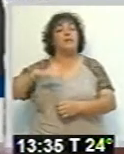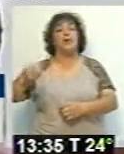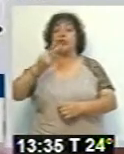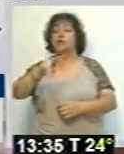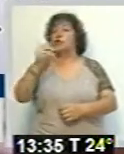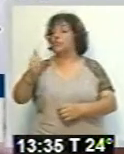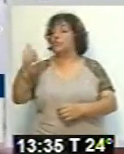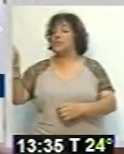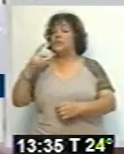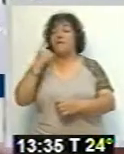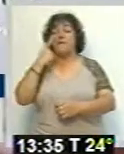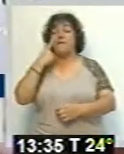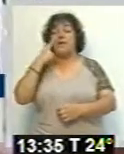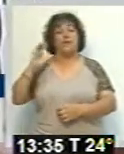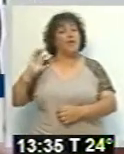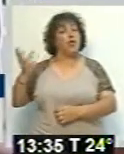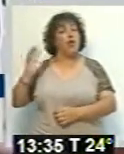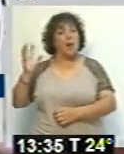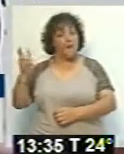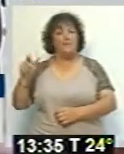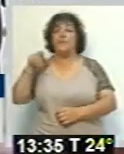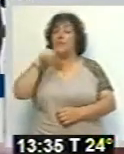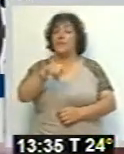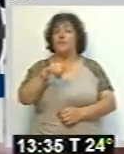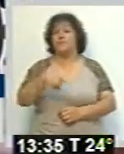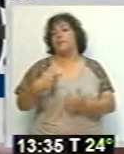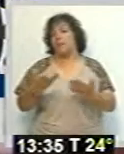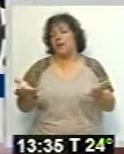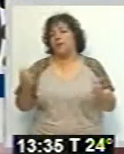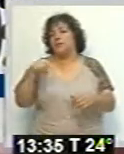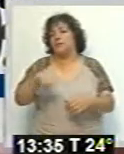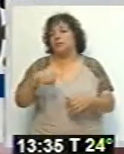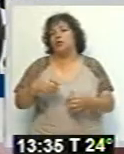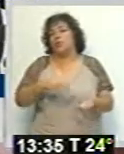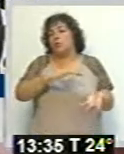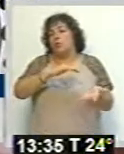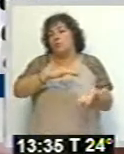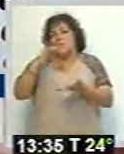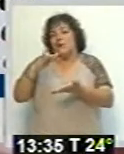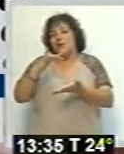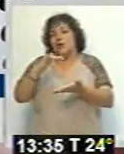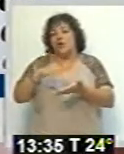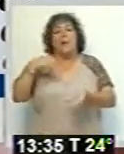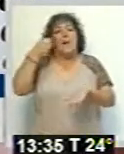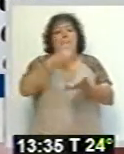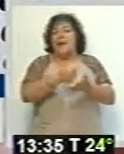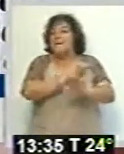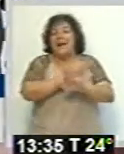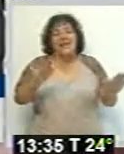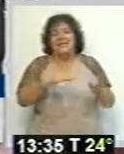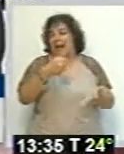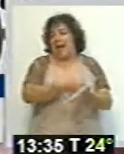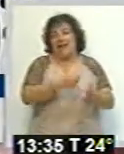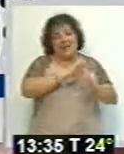viviendas de Orán, que van a, bueno, a tener como premio la cancelación total de su vivienda, para,